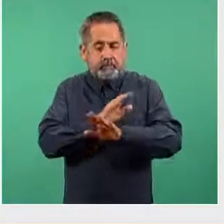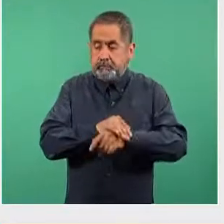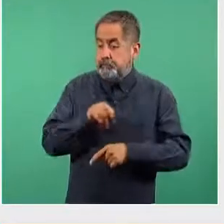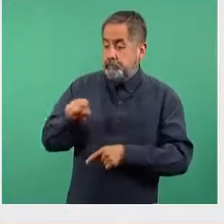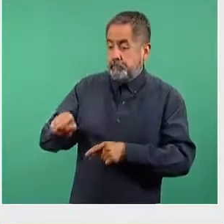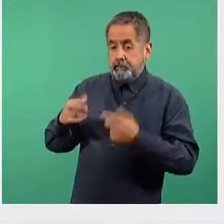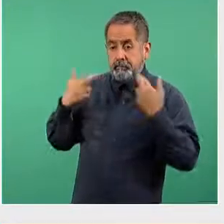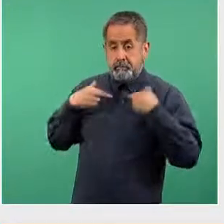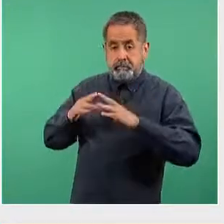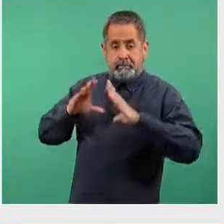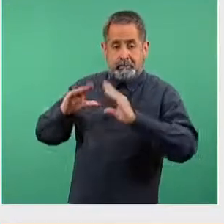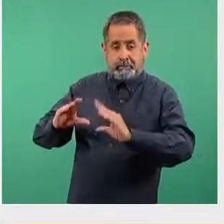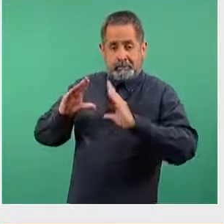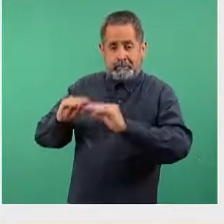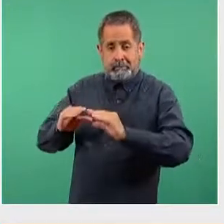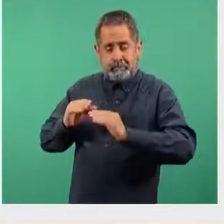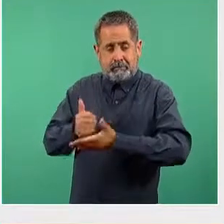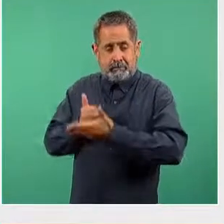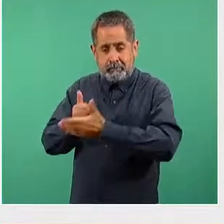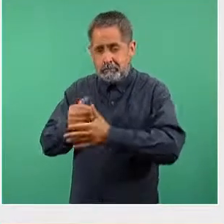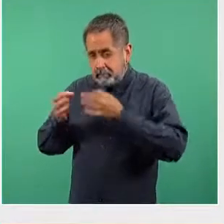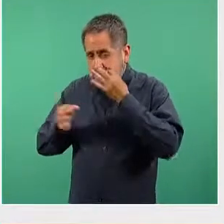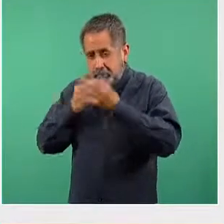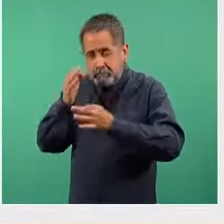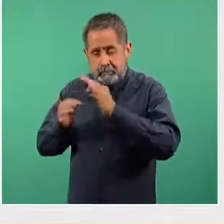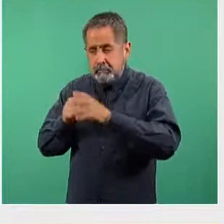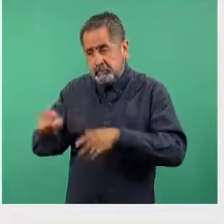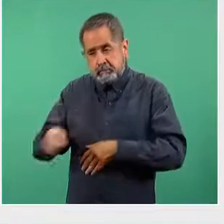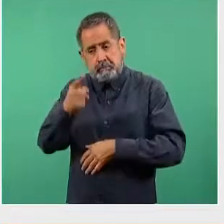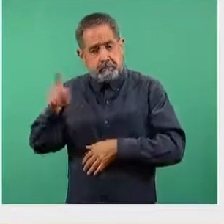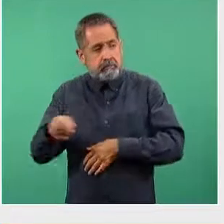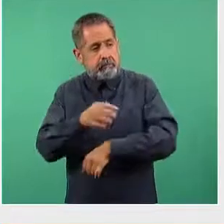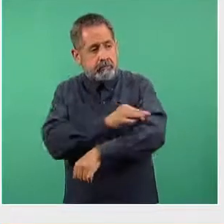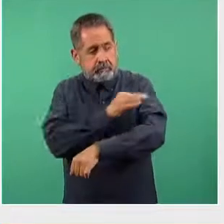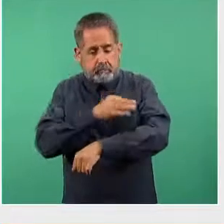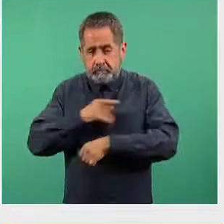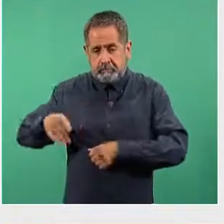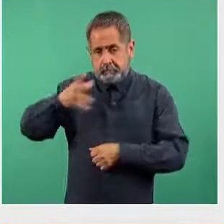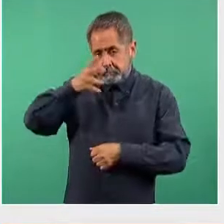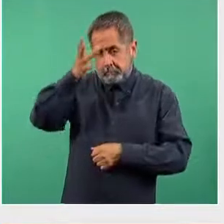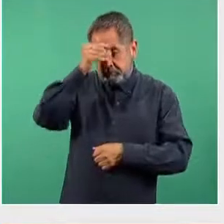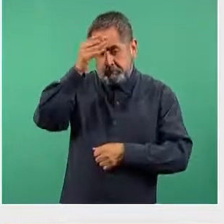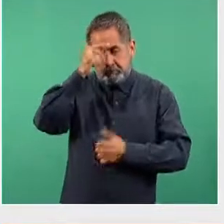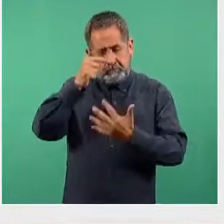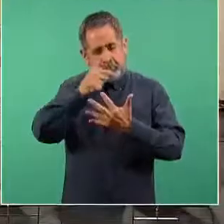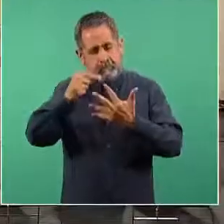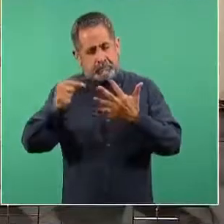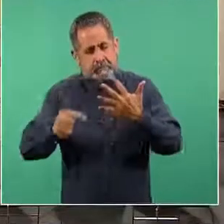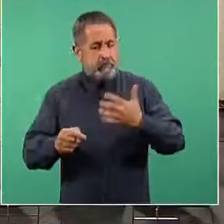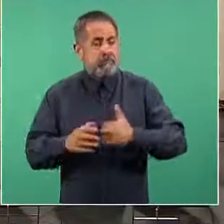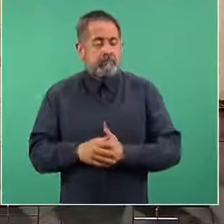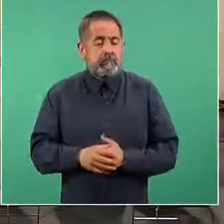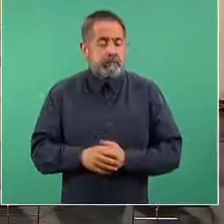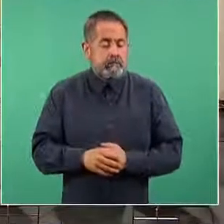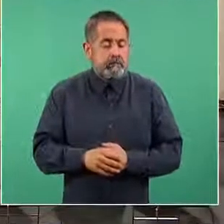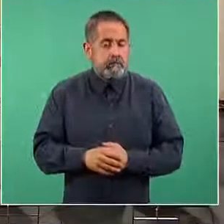atención médica, vigilancia epidemiológica y supervisión y evaluación. Nos